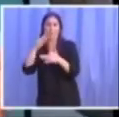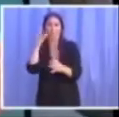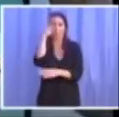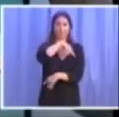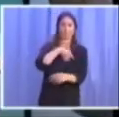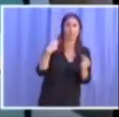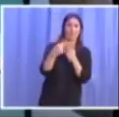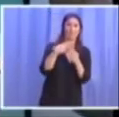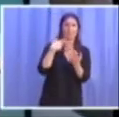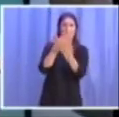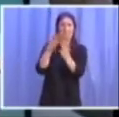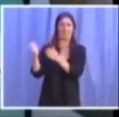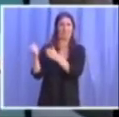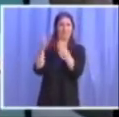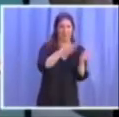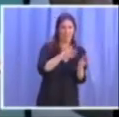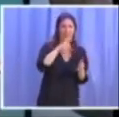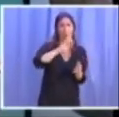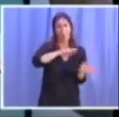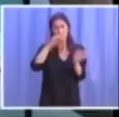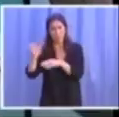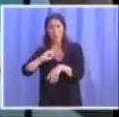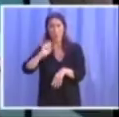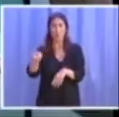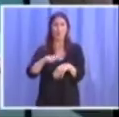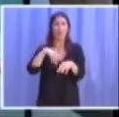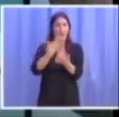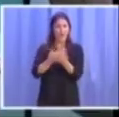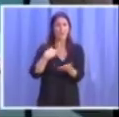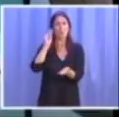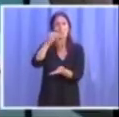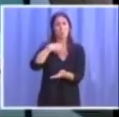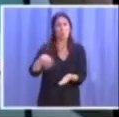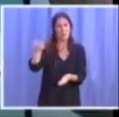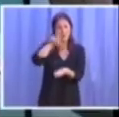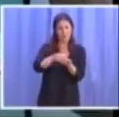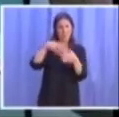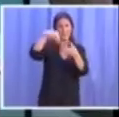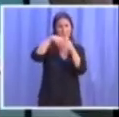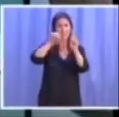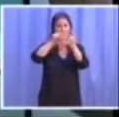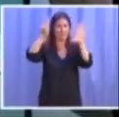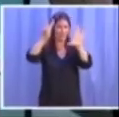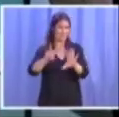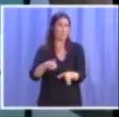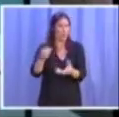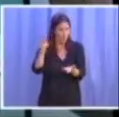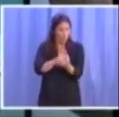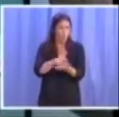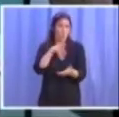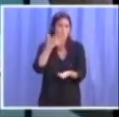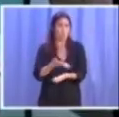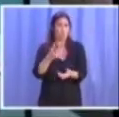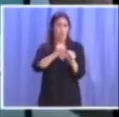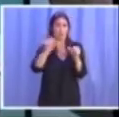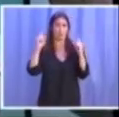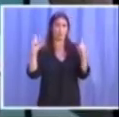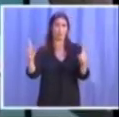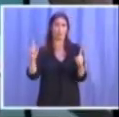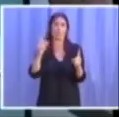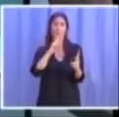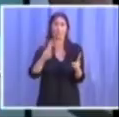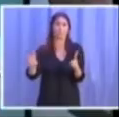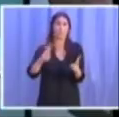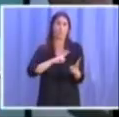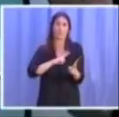se retransmitiera a otra hora. E incluso hemos preguntado si se podía repetir el debate en la televisión pública de Granada por su importancia dentro de la semana. La